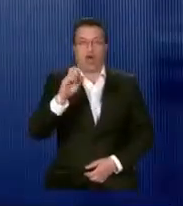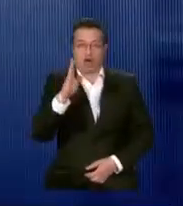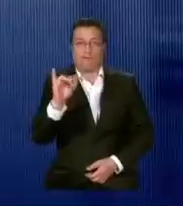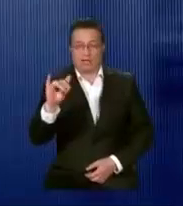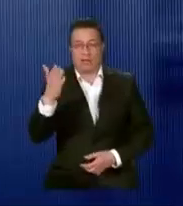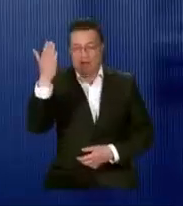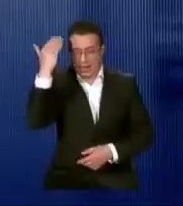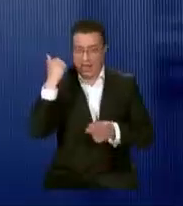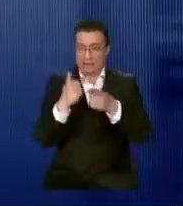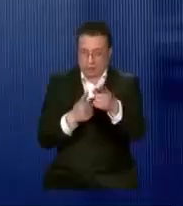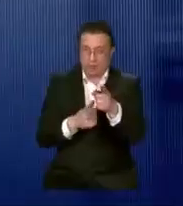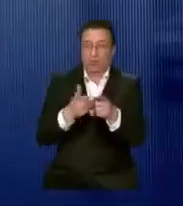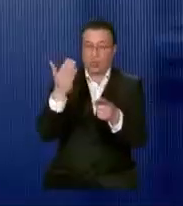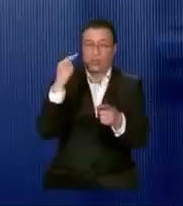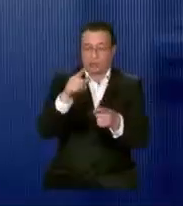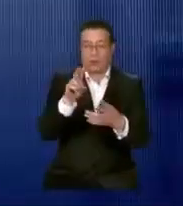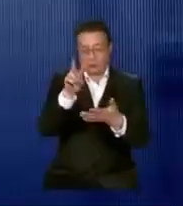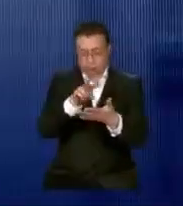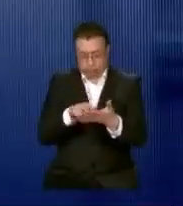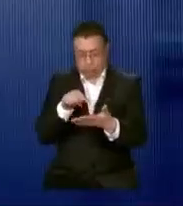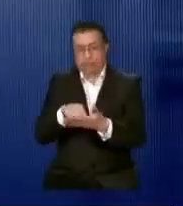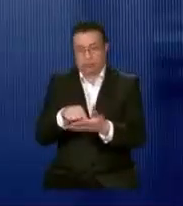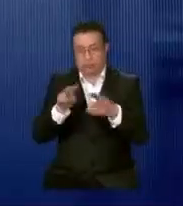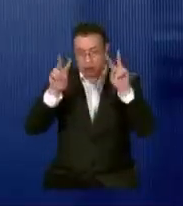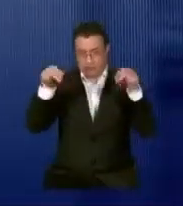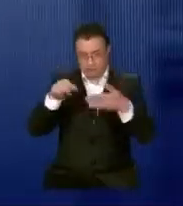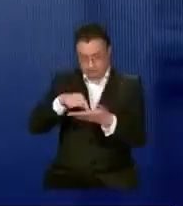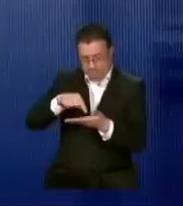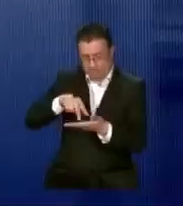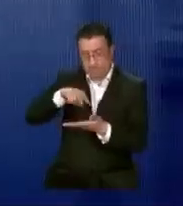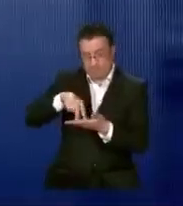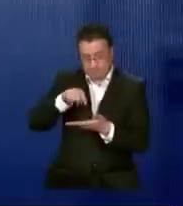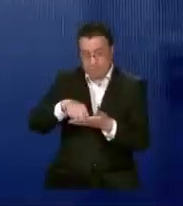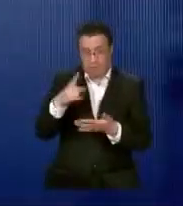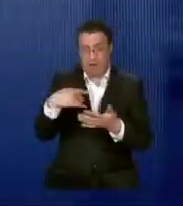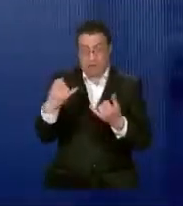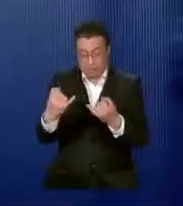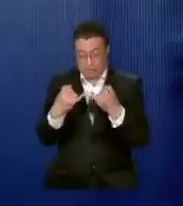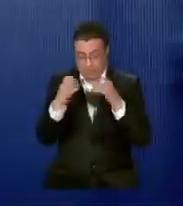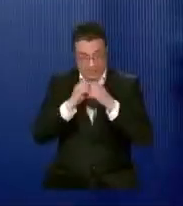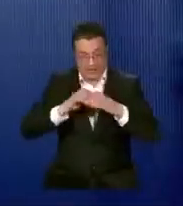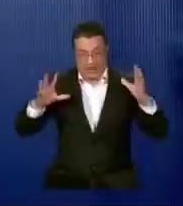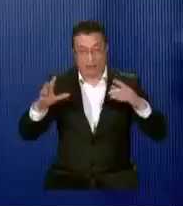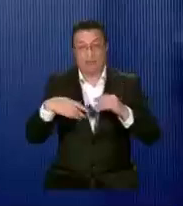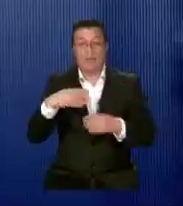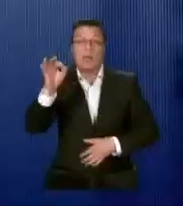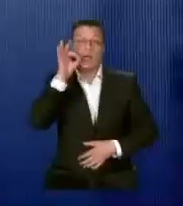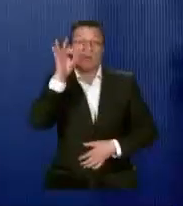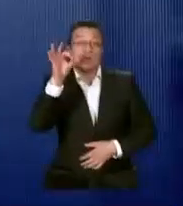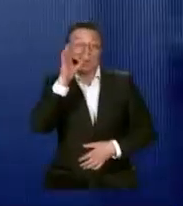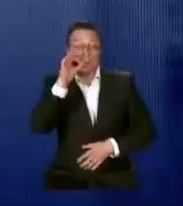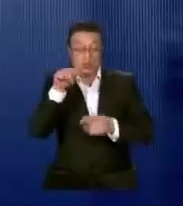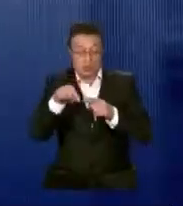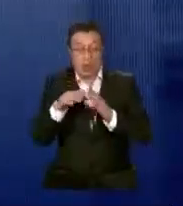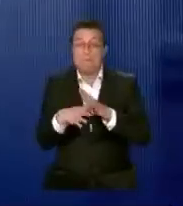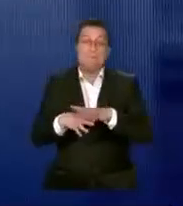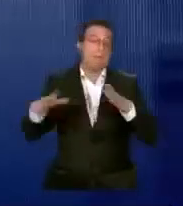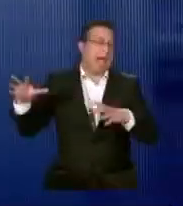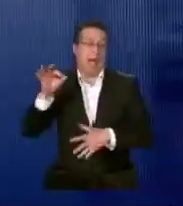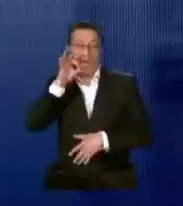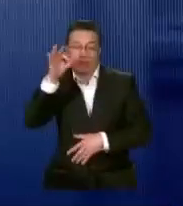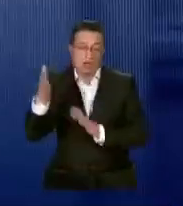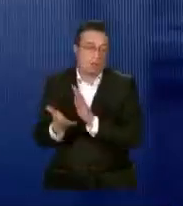mundo. Por eso quiero leerle lo siguiente, abro comillas. Los datos son claros. Los ricos se han vuelto aún más